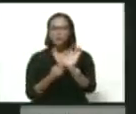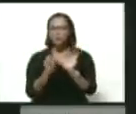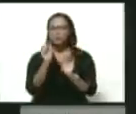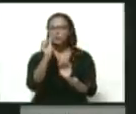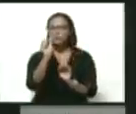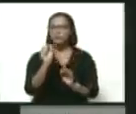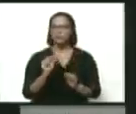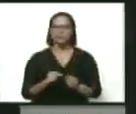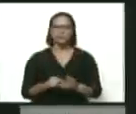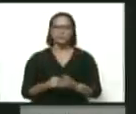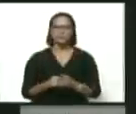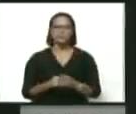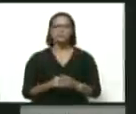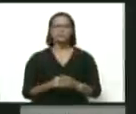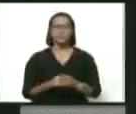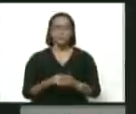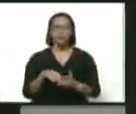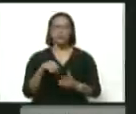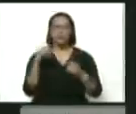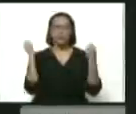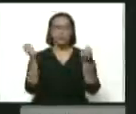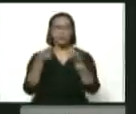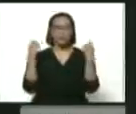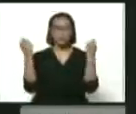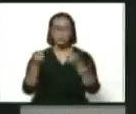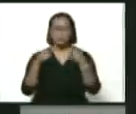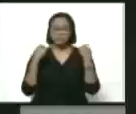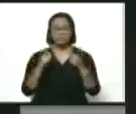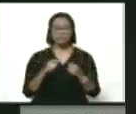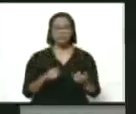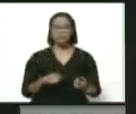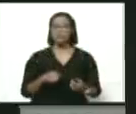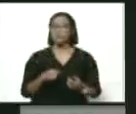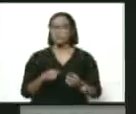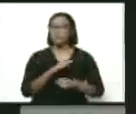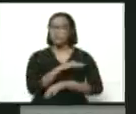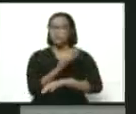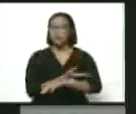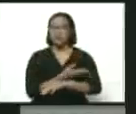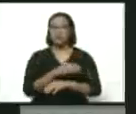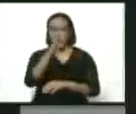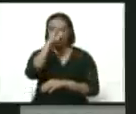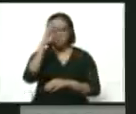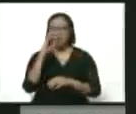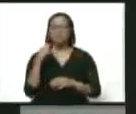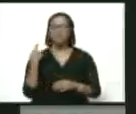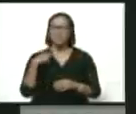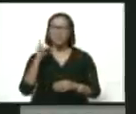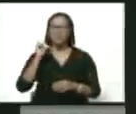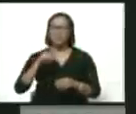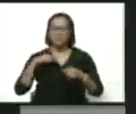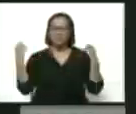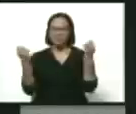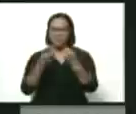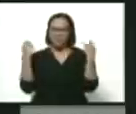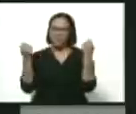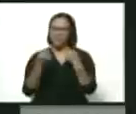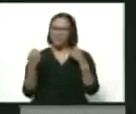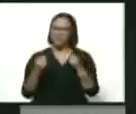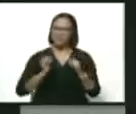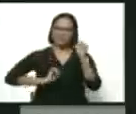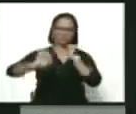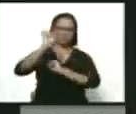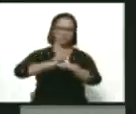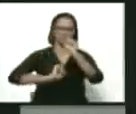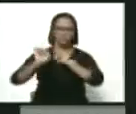sea, hay una campaña permanente, Diosdado. Entonces nosotros tenemos que hacer la contracampaña, la contraofensiva. Y bueno,